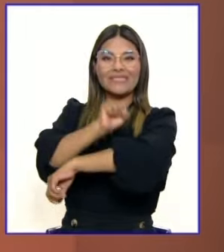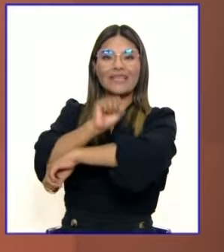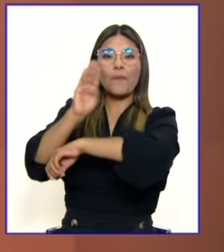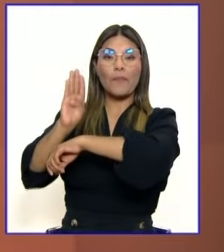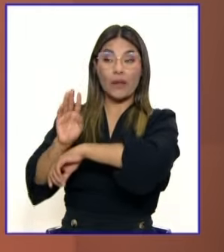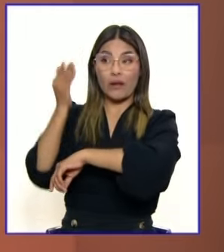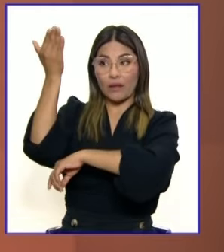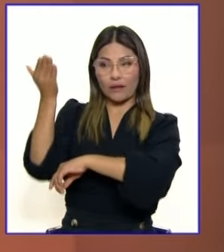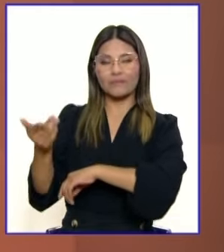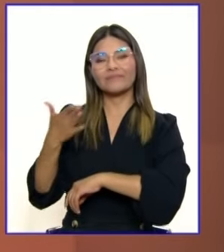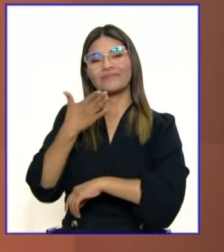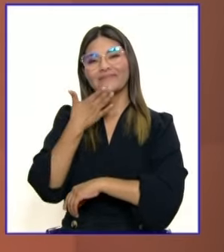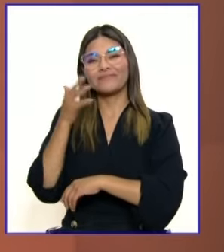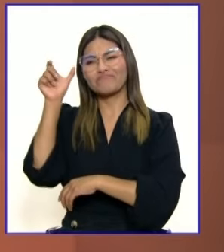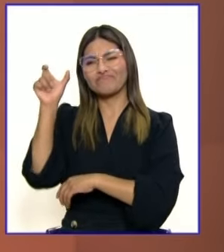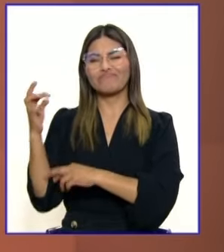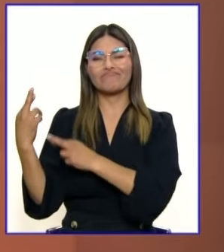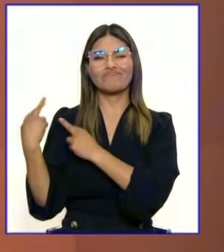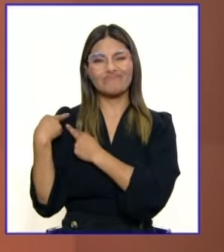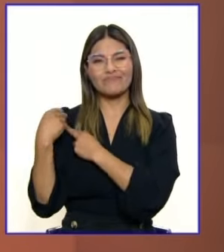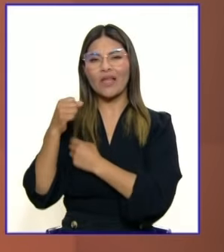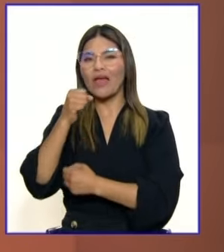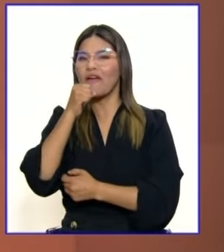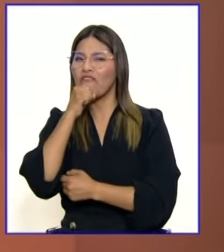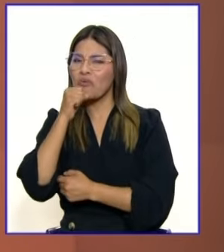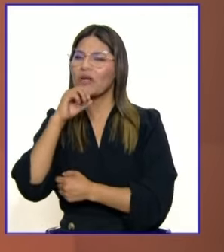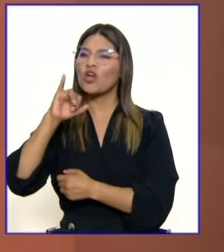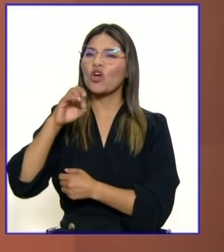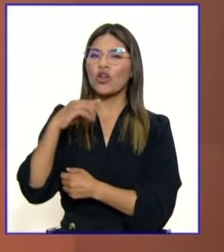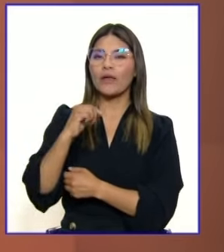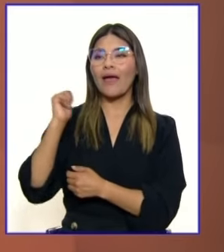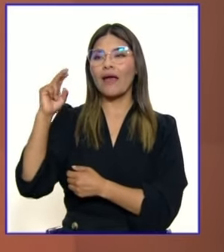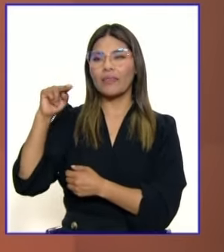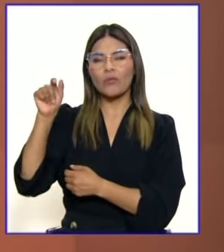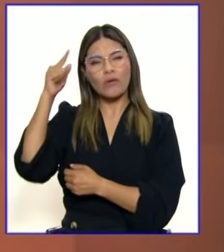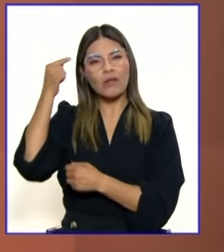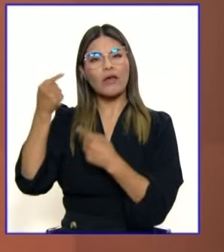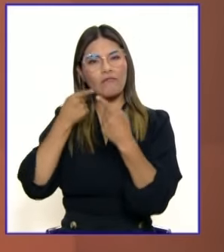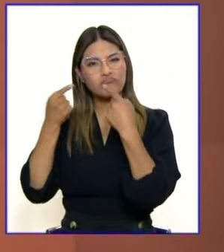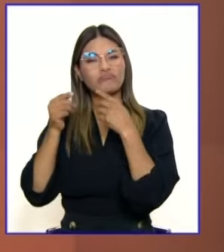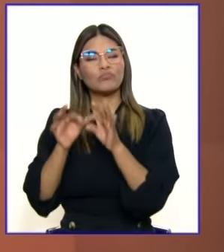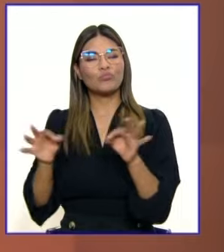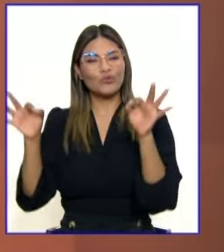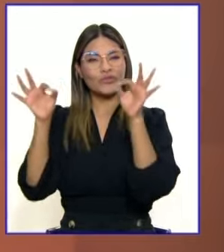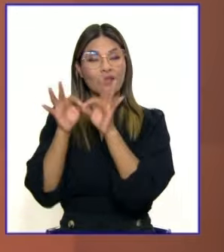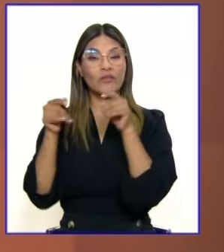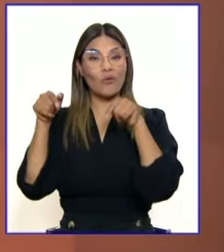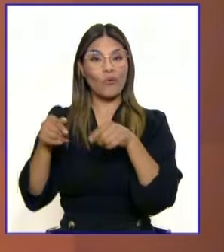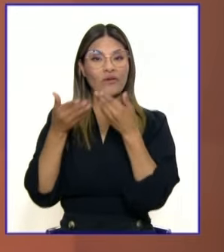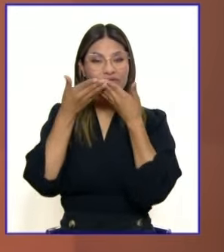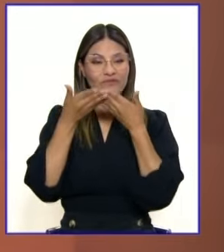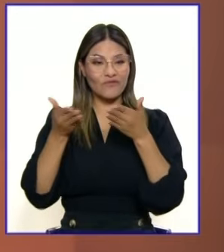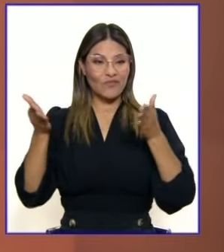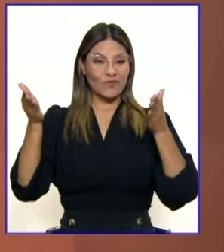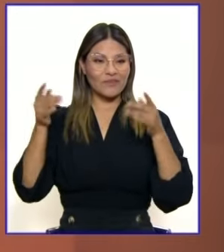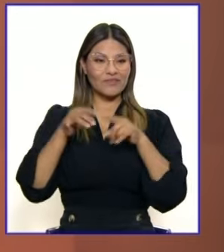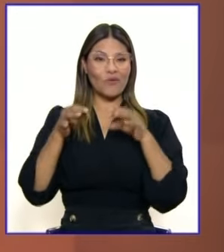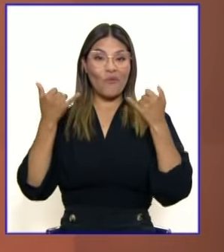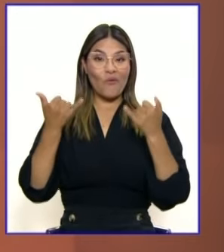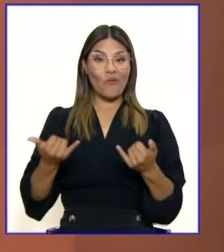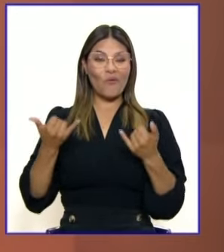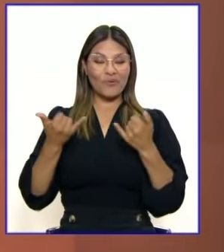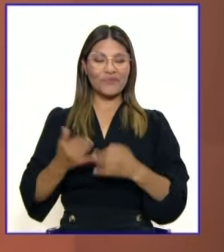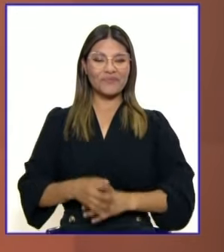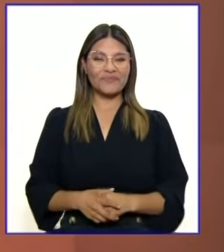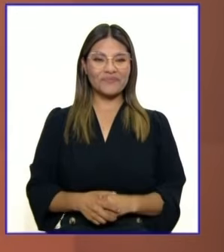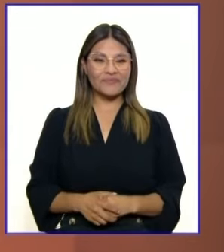Jorge Antonio Chávez con una importante entrevista, ¿no? Relacionada a todo lo que se viene dando a conocer el día de